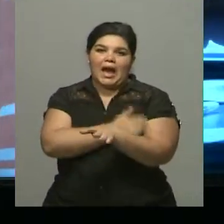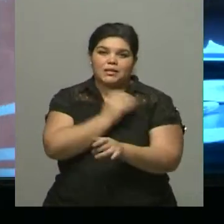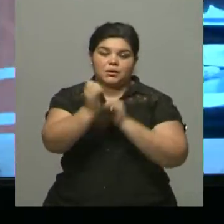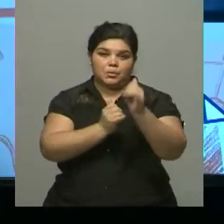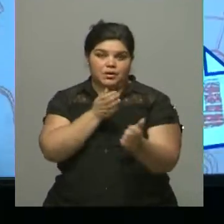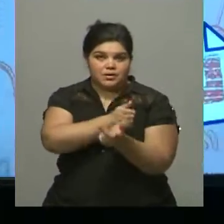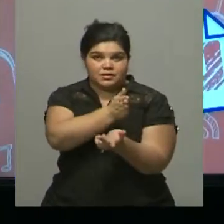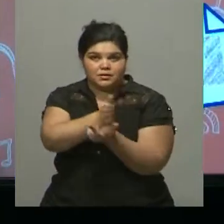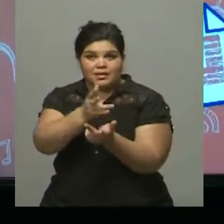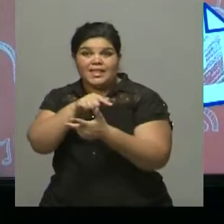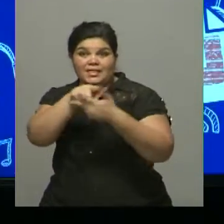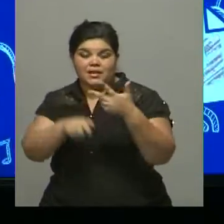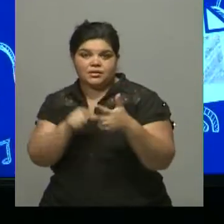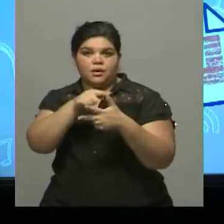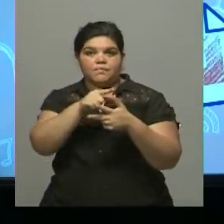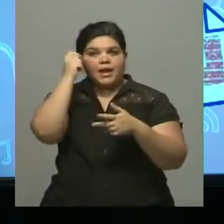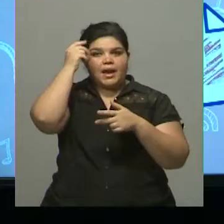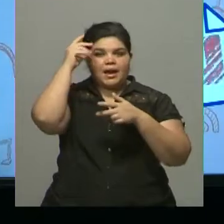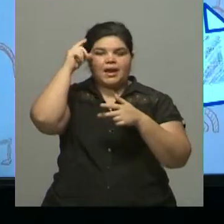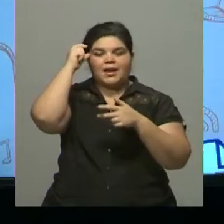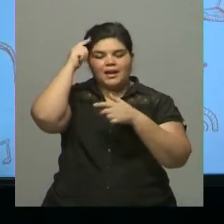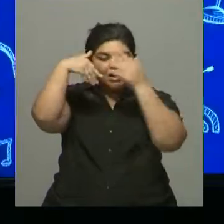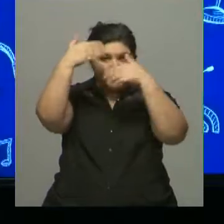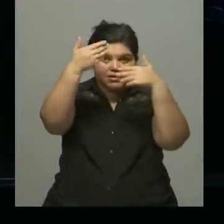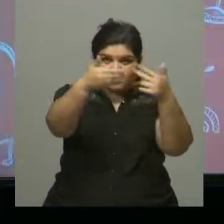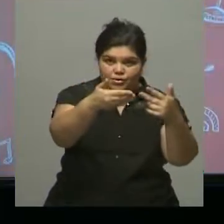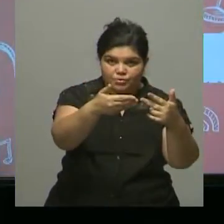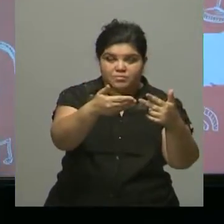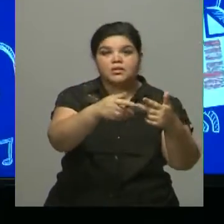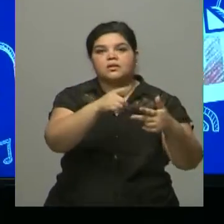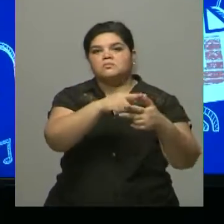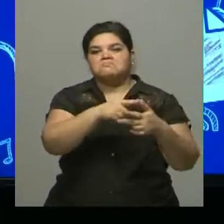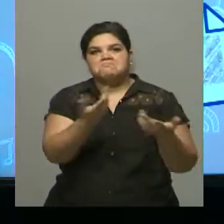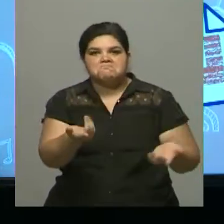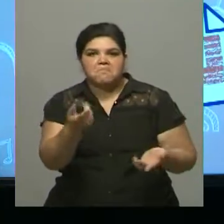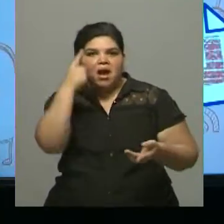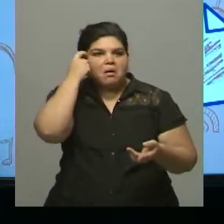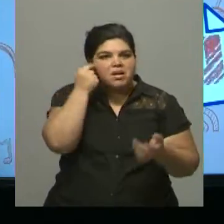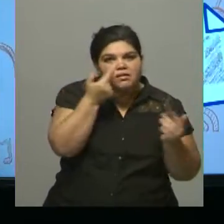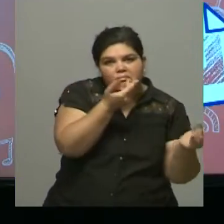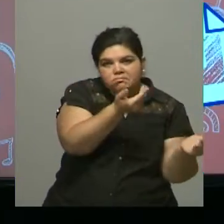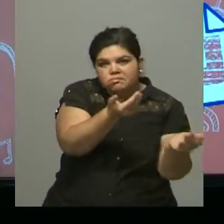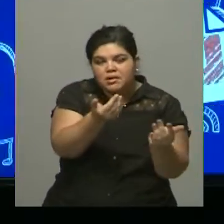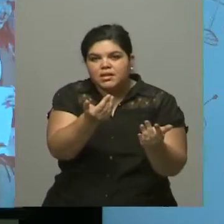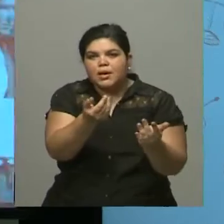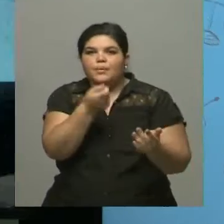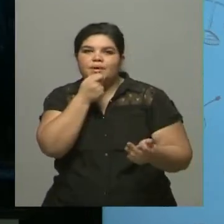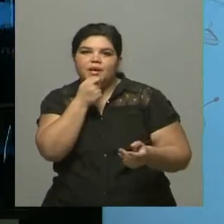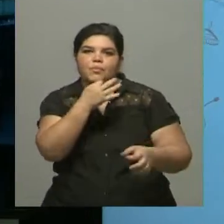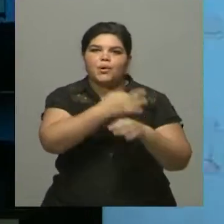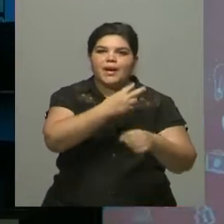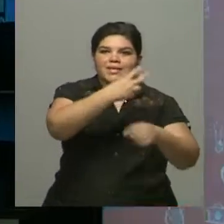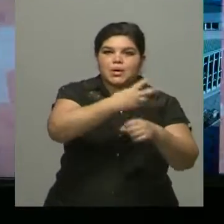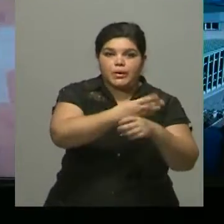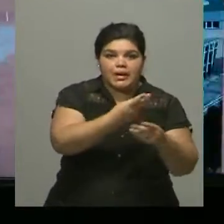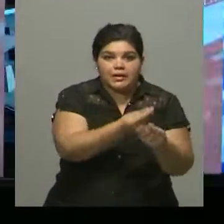formación profesional, de adquirir un oficio si no han tenido la posibilidad por ahí de terminar el secundario, la educación